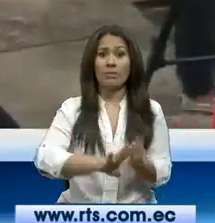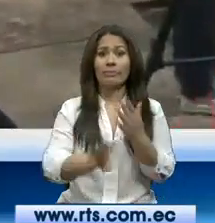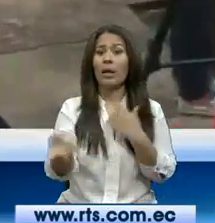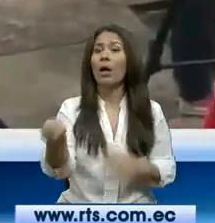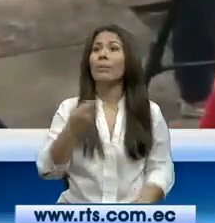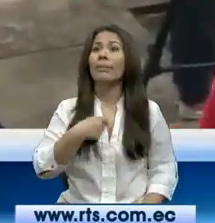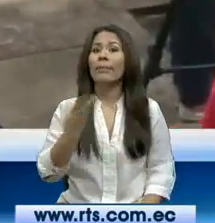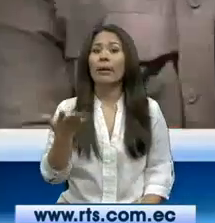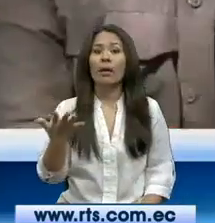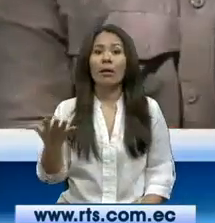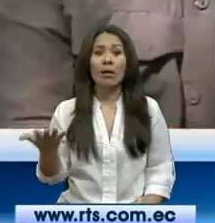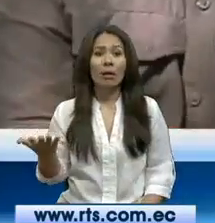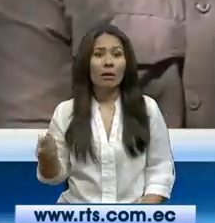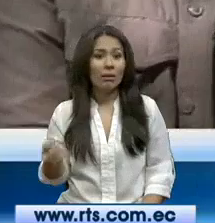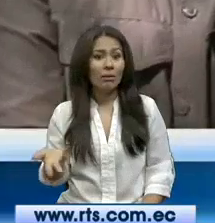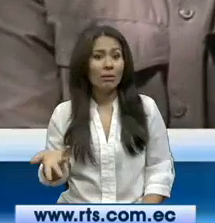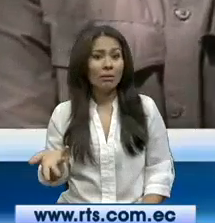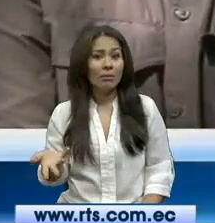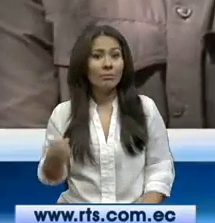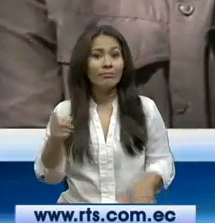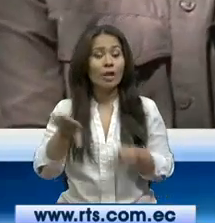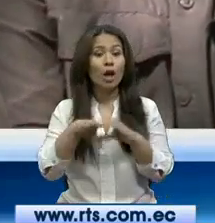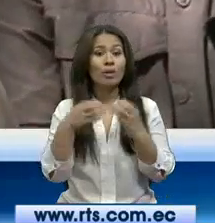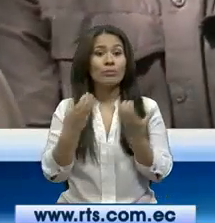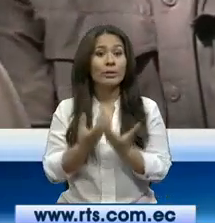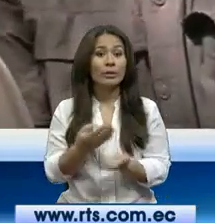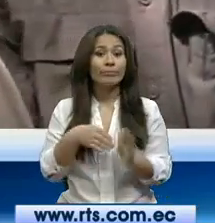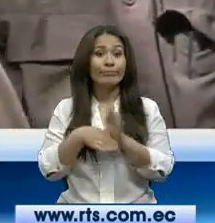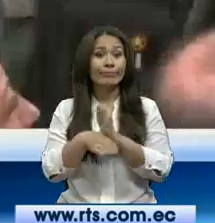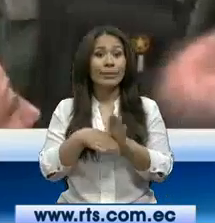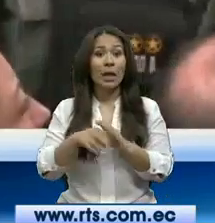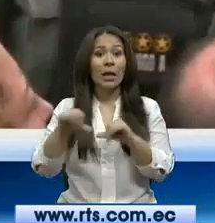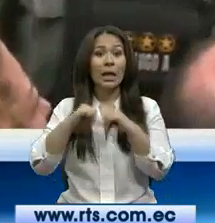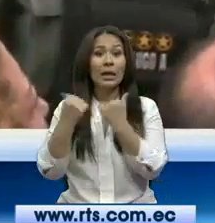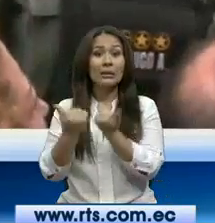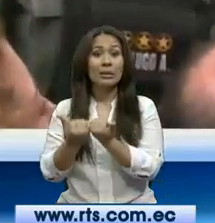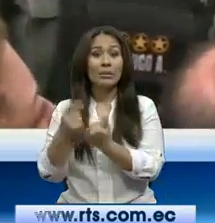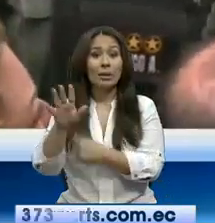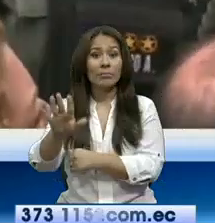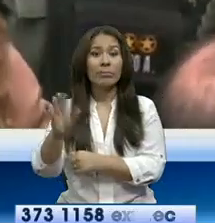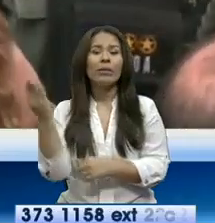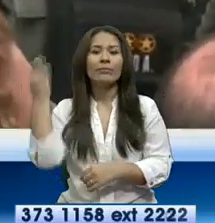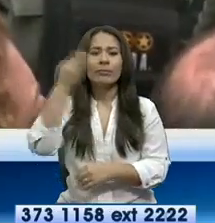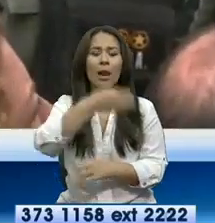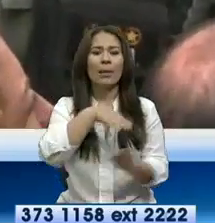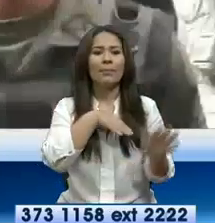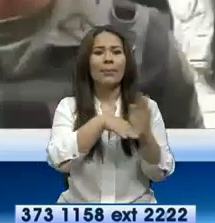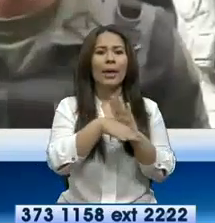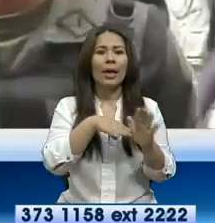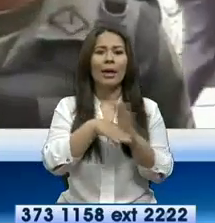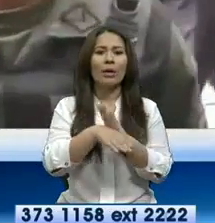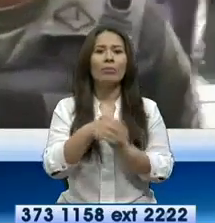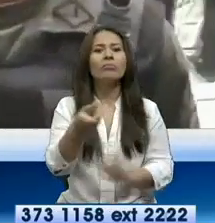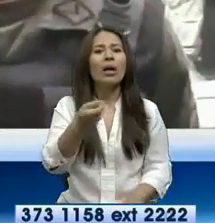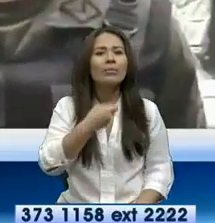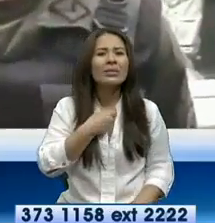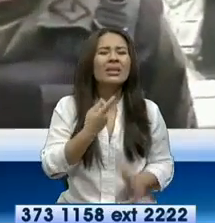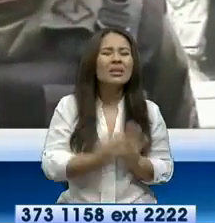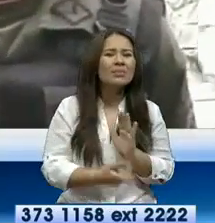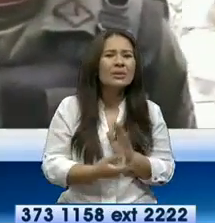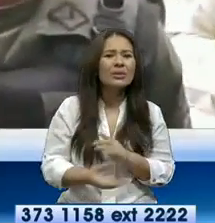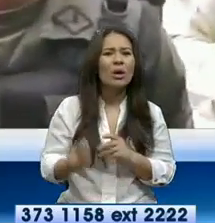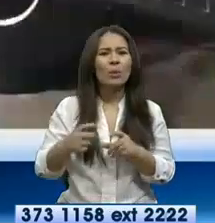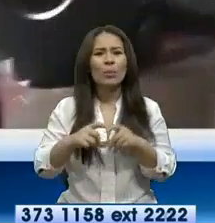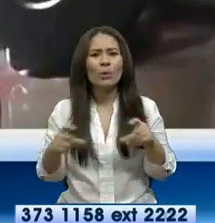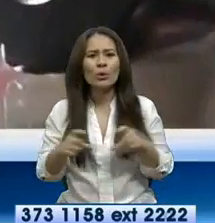mi plata por ningún lado. Diputados de la Comisión de Finanzas de la Asamblea Nacional acudieron al Banco Central en busca de información sobre la aplicación del nuevo cono